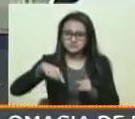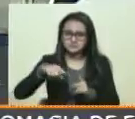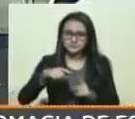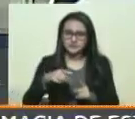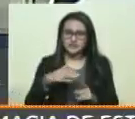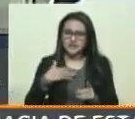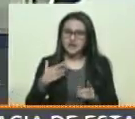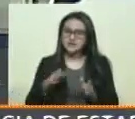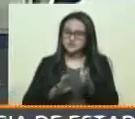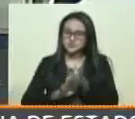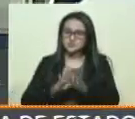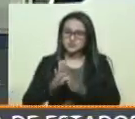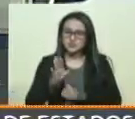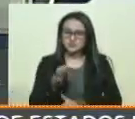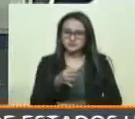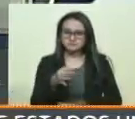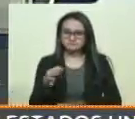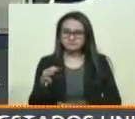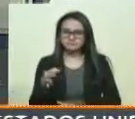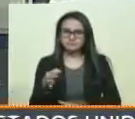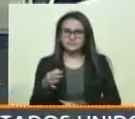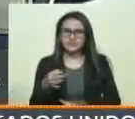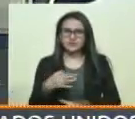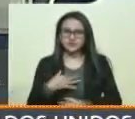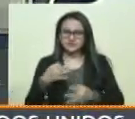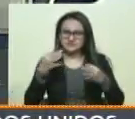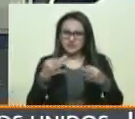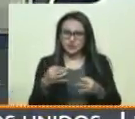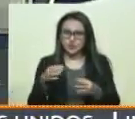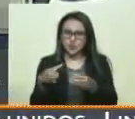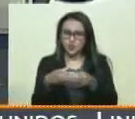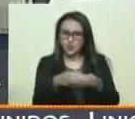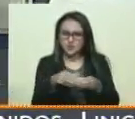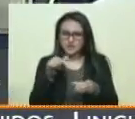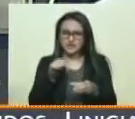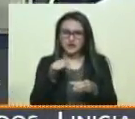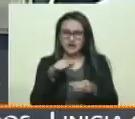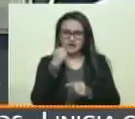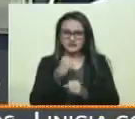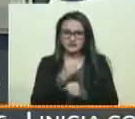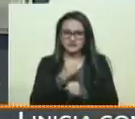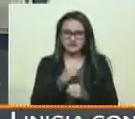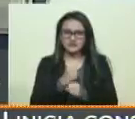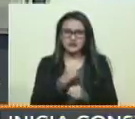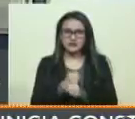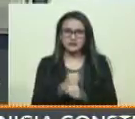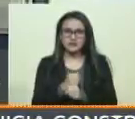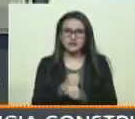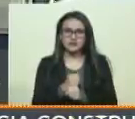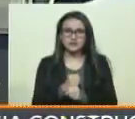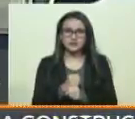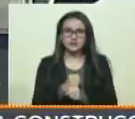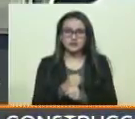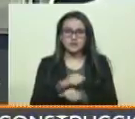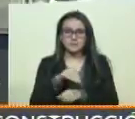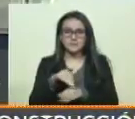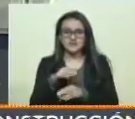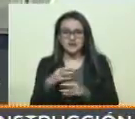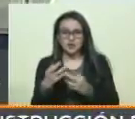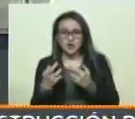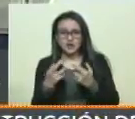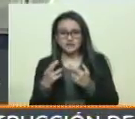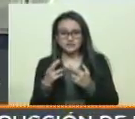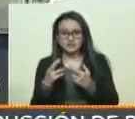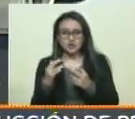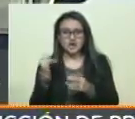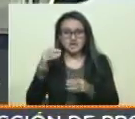salir adelante. Y yo estoy convencido que esta unidad, yo lo veo así, una unidad de trabajo entre el Ministerio de Relaciones Interiores, que